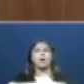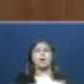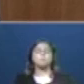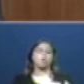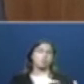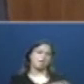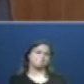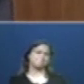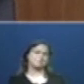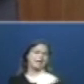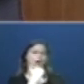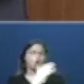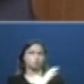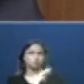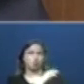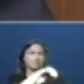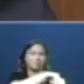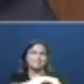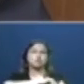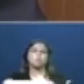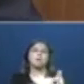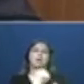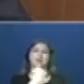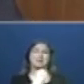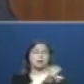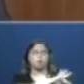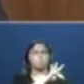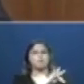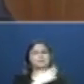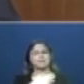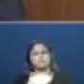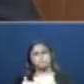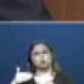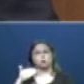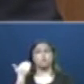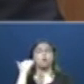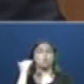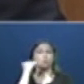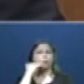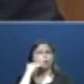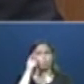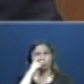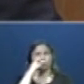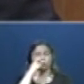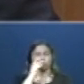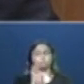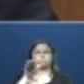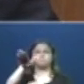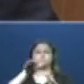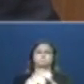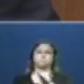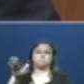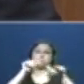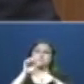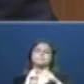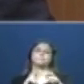reservándonos mix energético y también a convocar en el mes de julio las ayudas a la producción de 2013